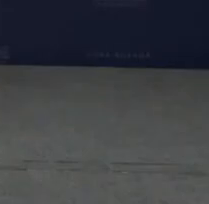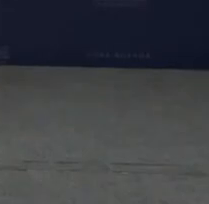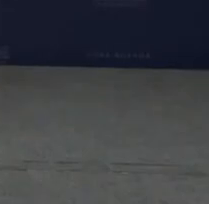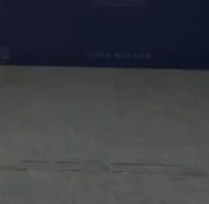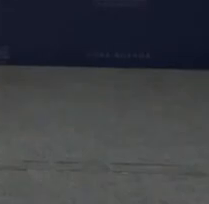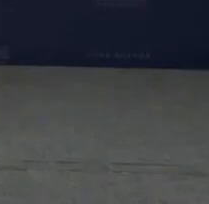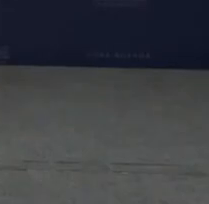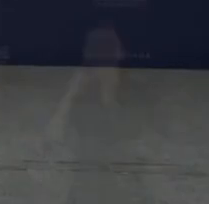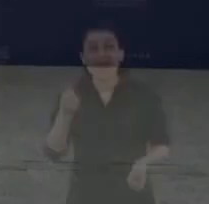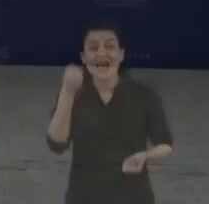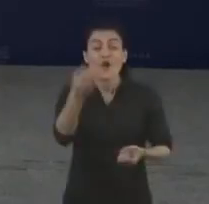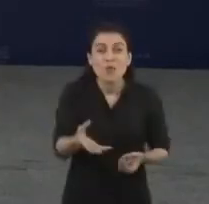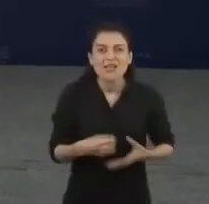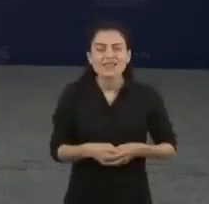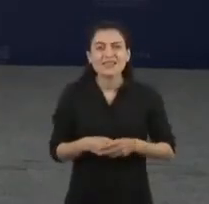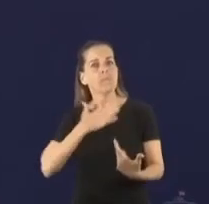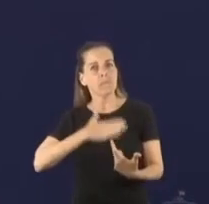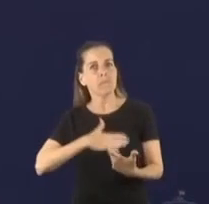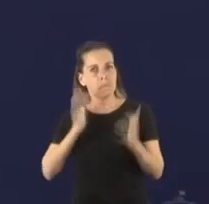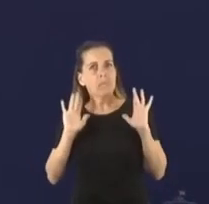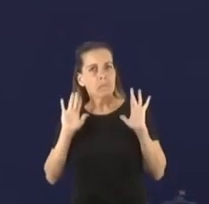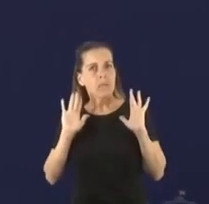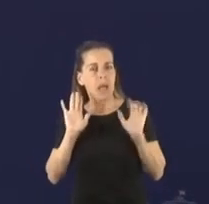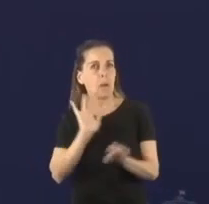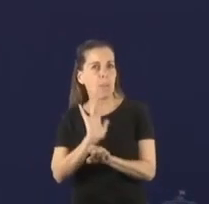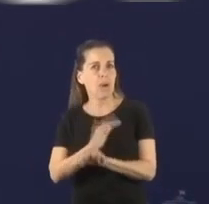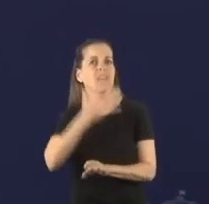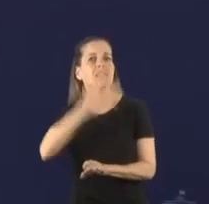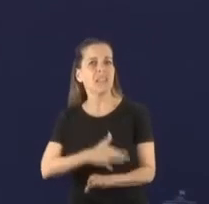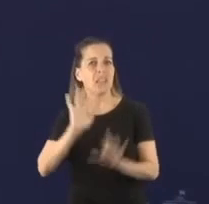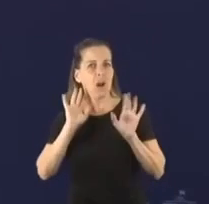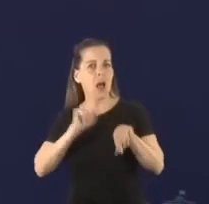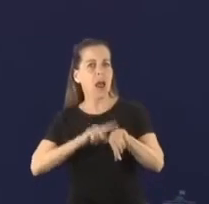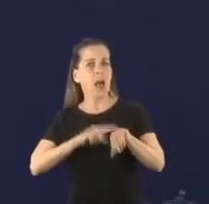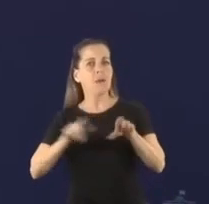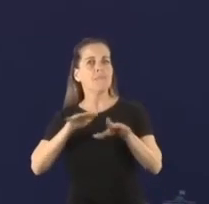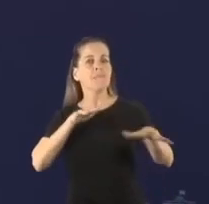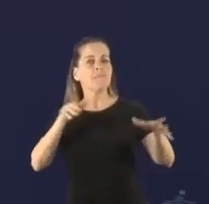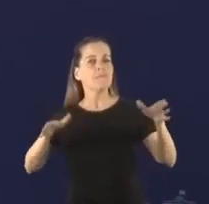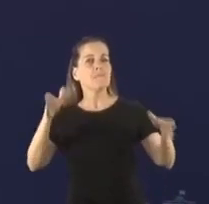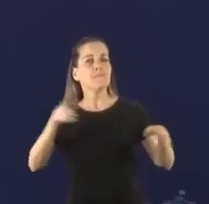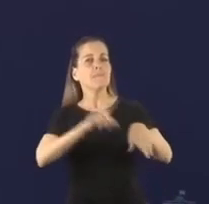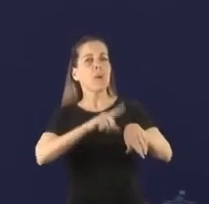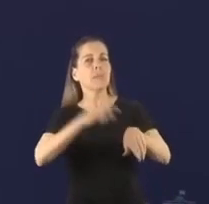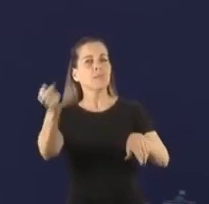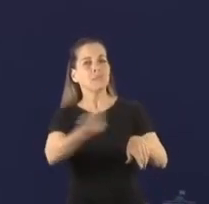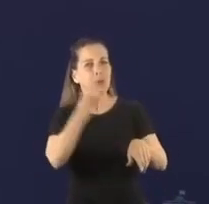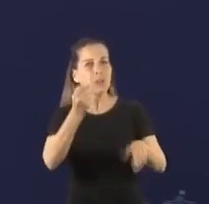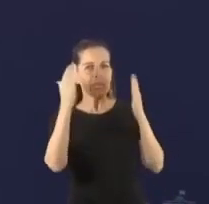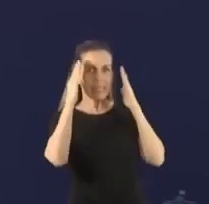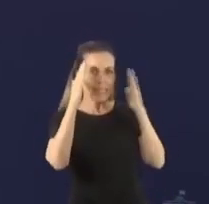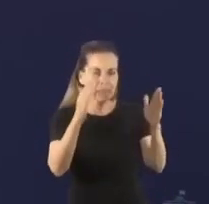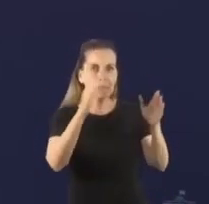Nos llena de satisfacción que se haya entendido que efectivamente llegó el tiempo del ciudadano y no de, o quedó